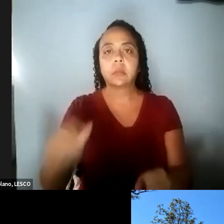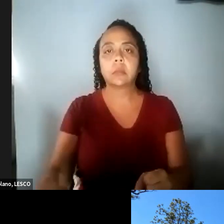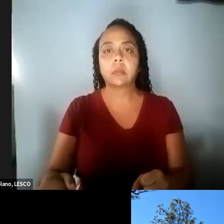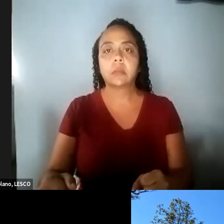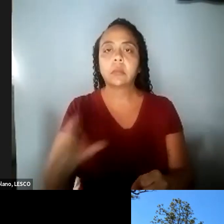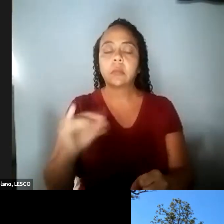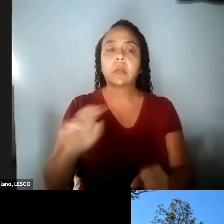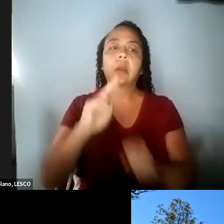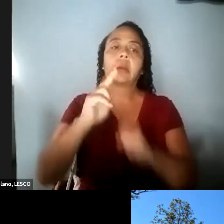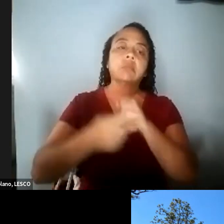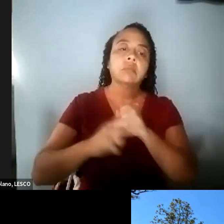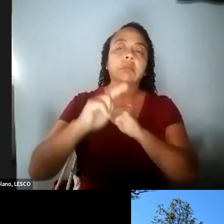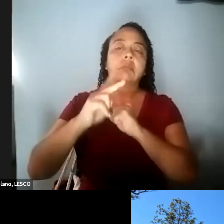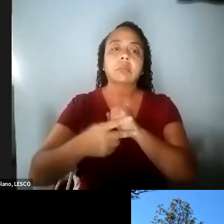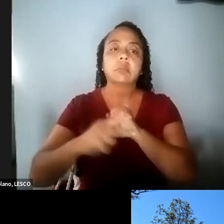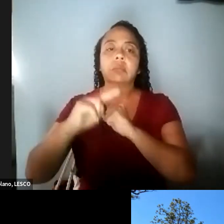show